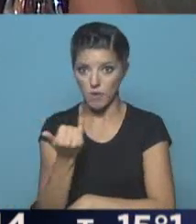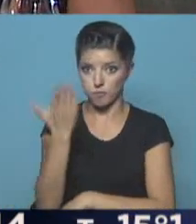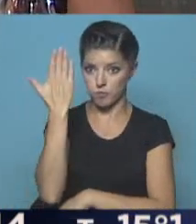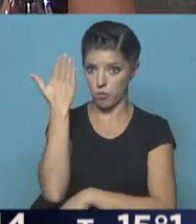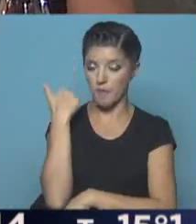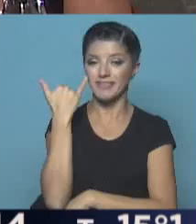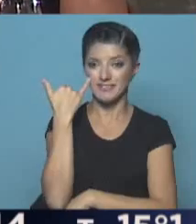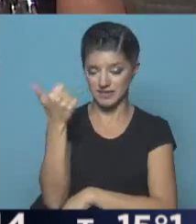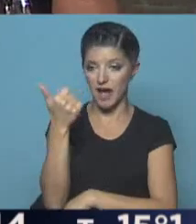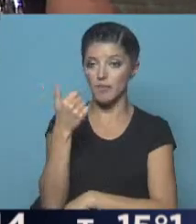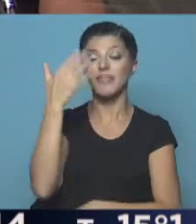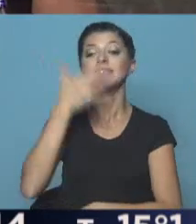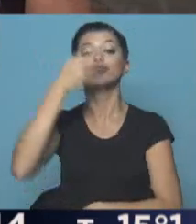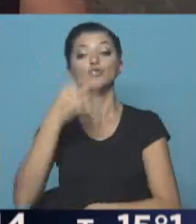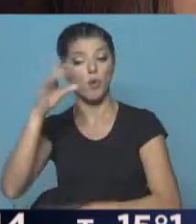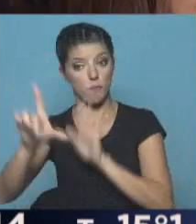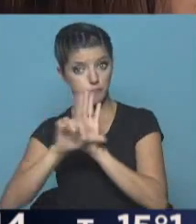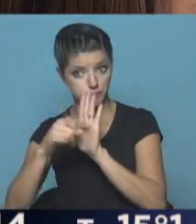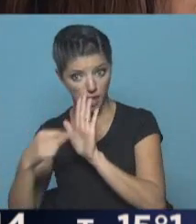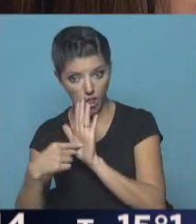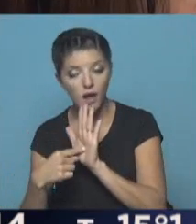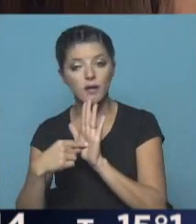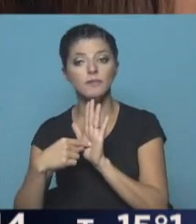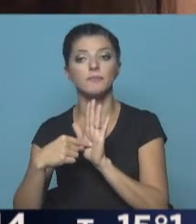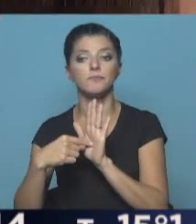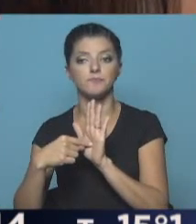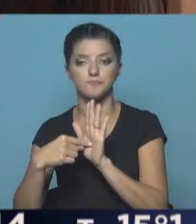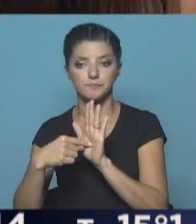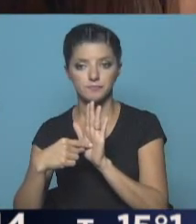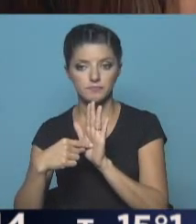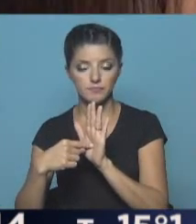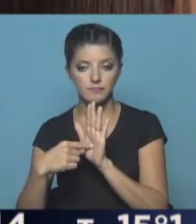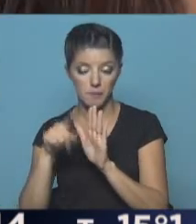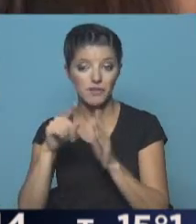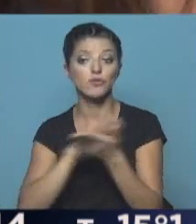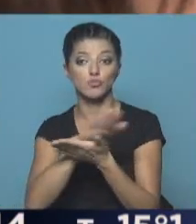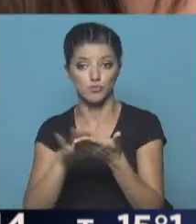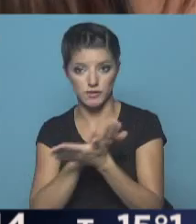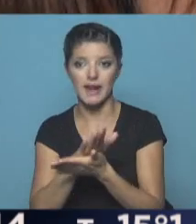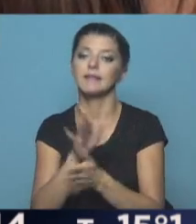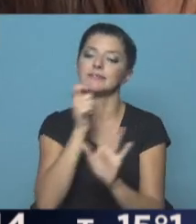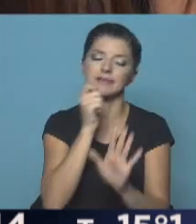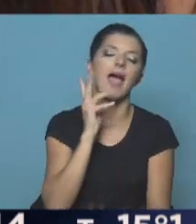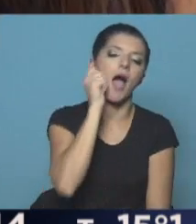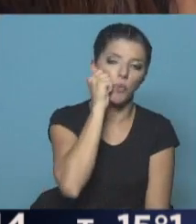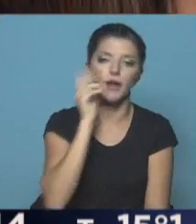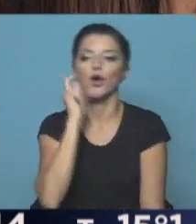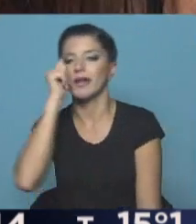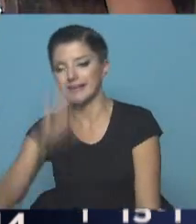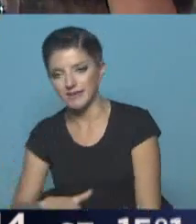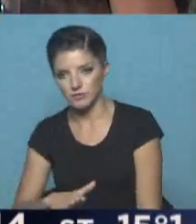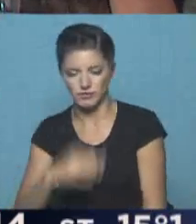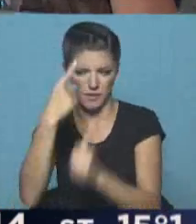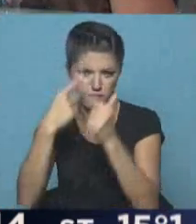recurso legal donde podría abrirse esta grieta en tanto y en cuanto abuelos, nietos y demás, y sobre